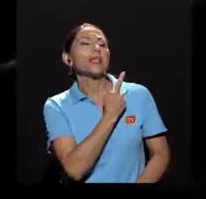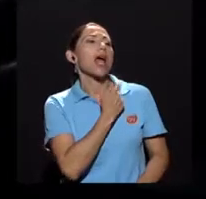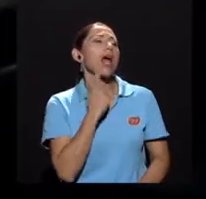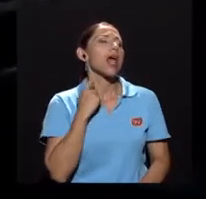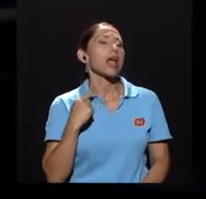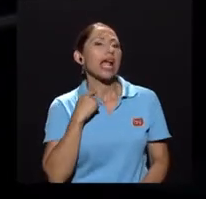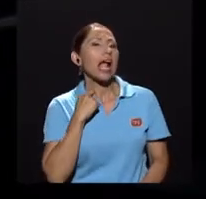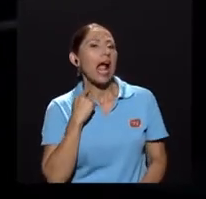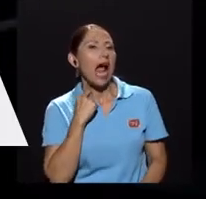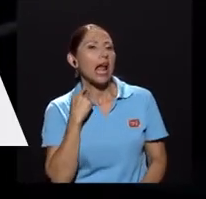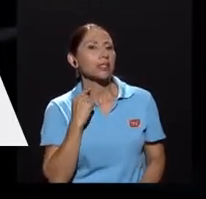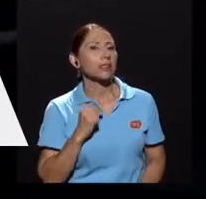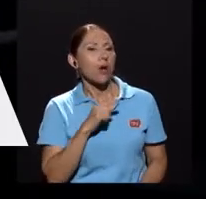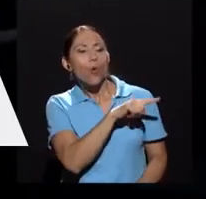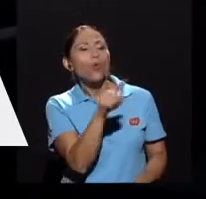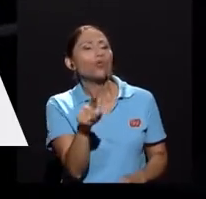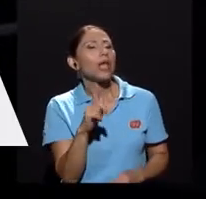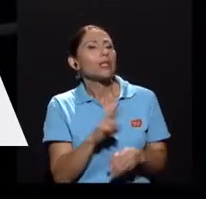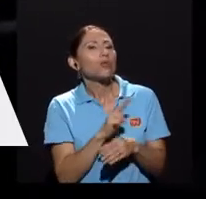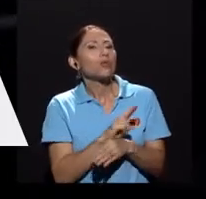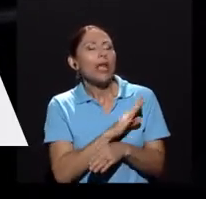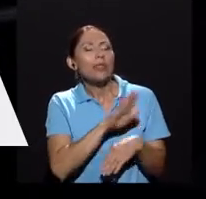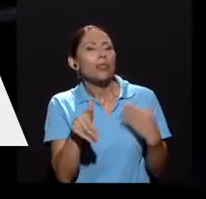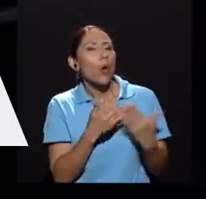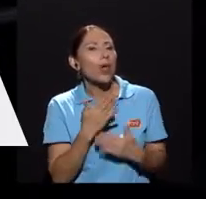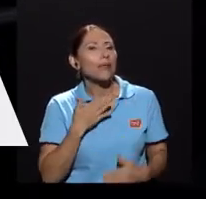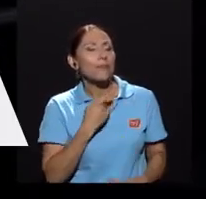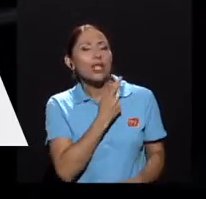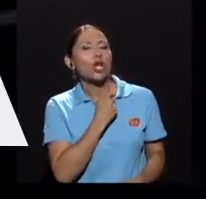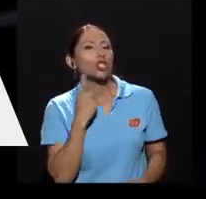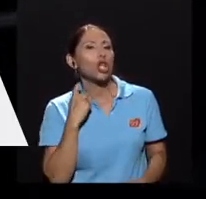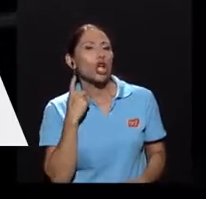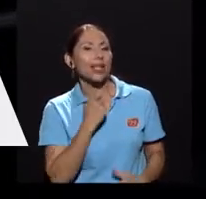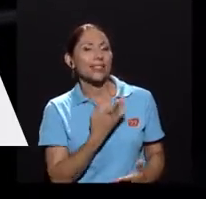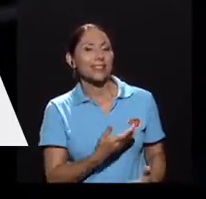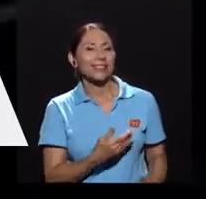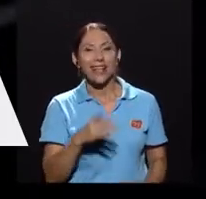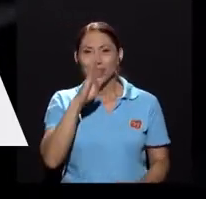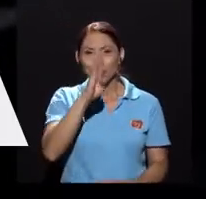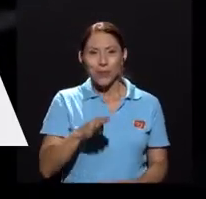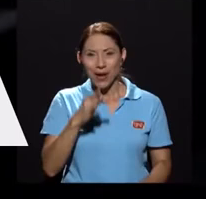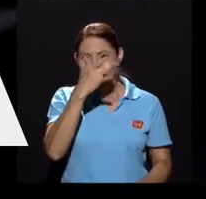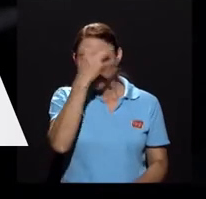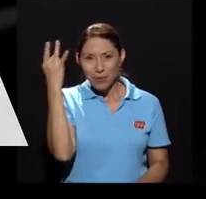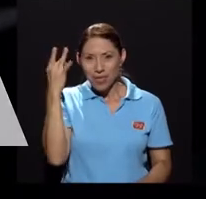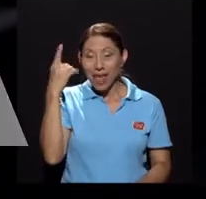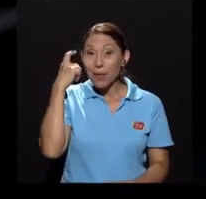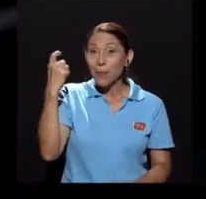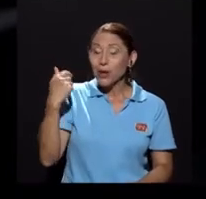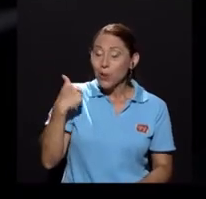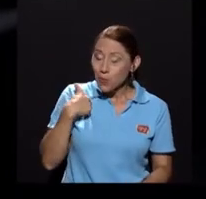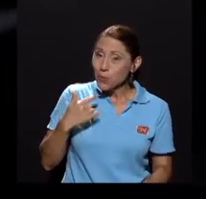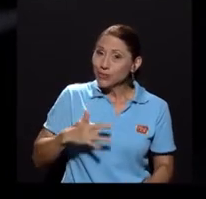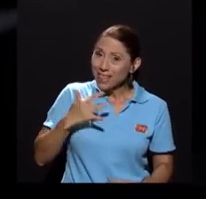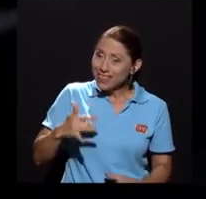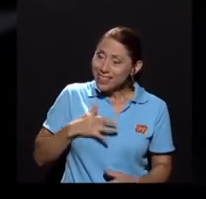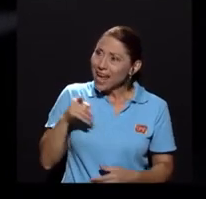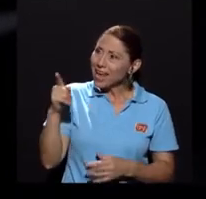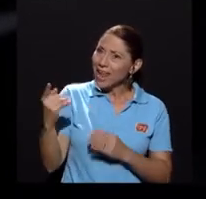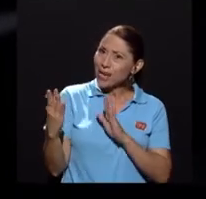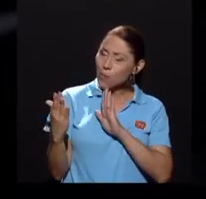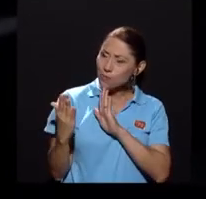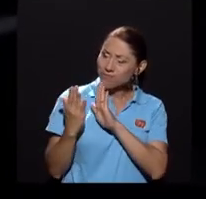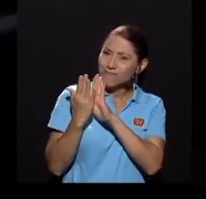mociones en esta moción porque no sentía que seguía siendo